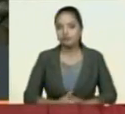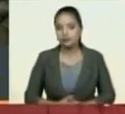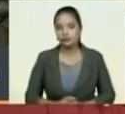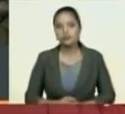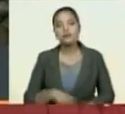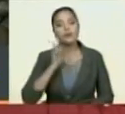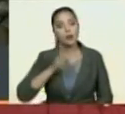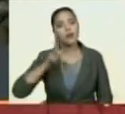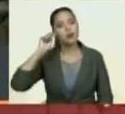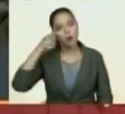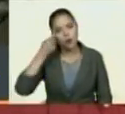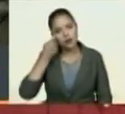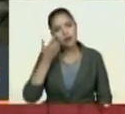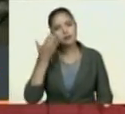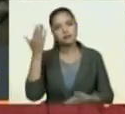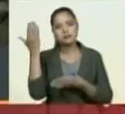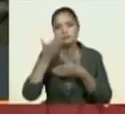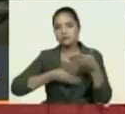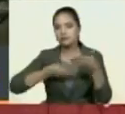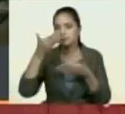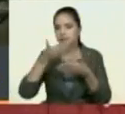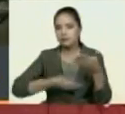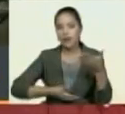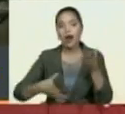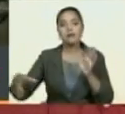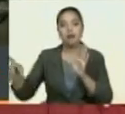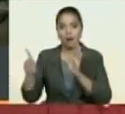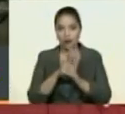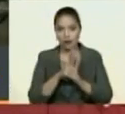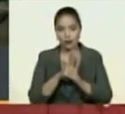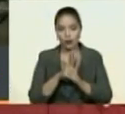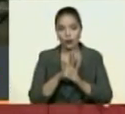también recordar el contenido del decreto